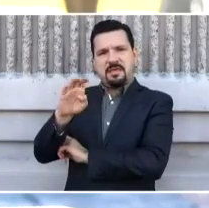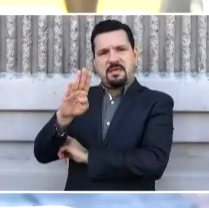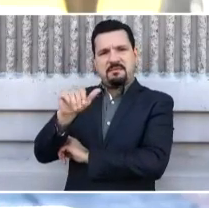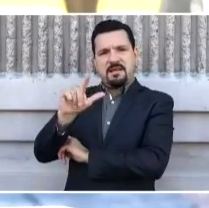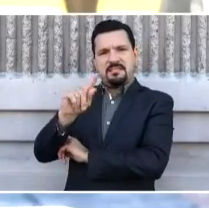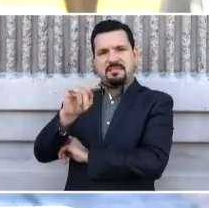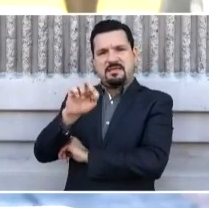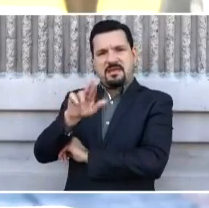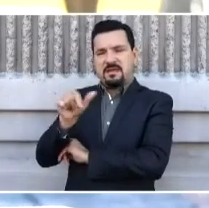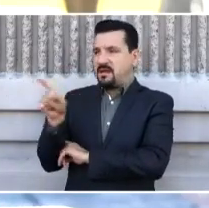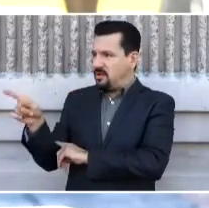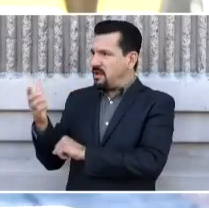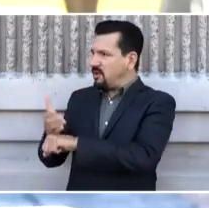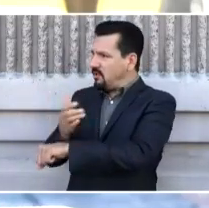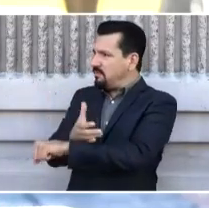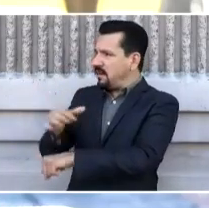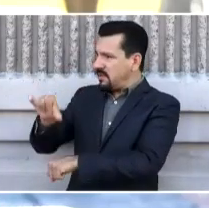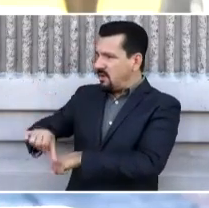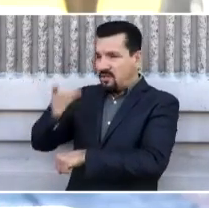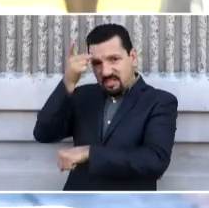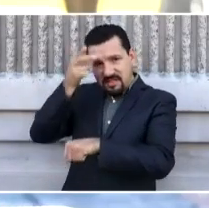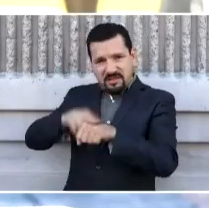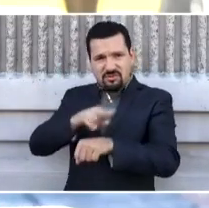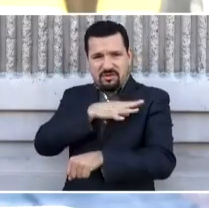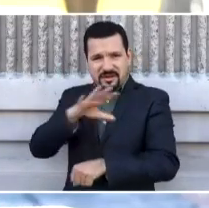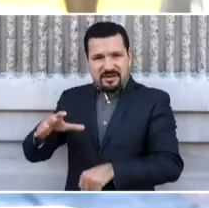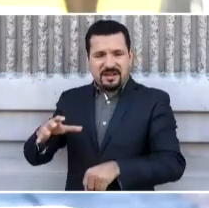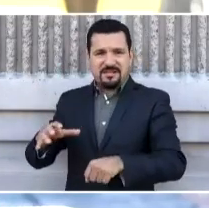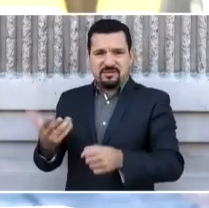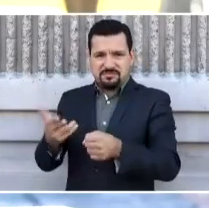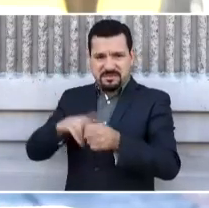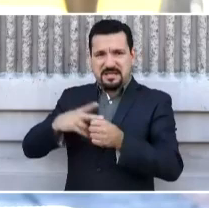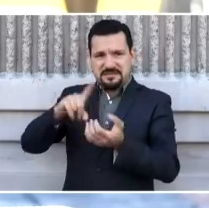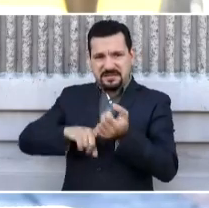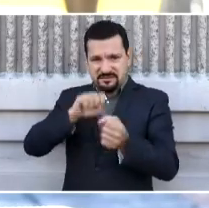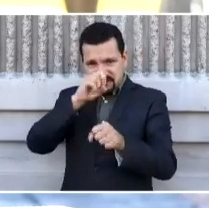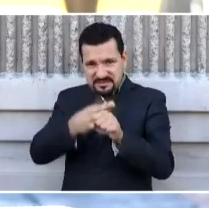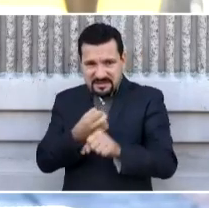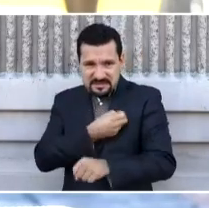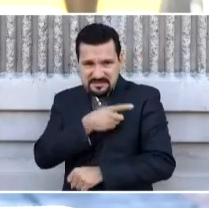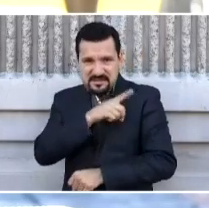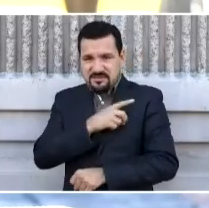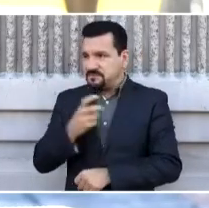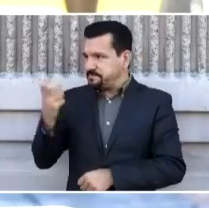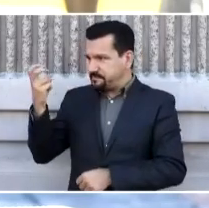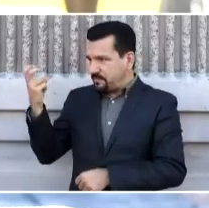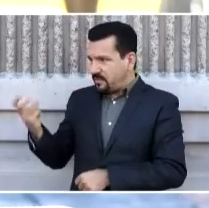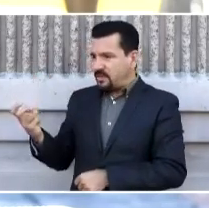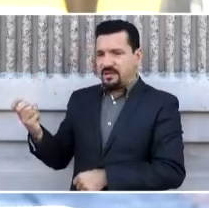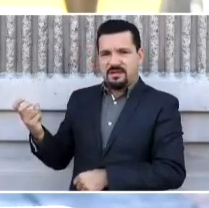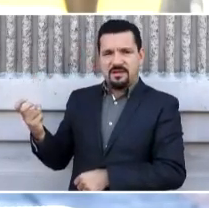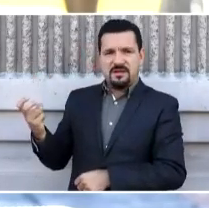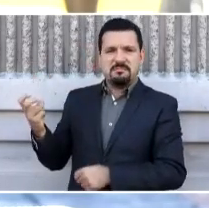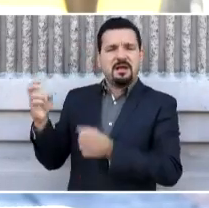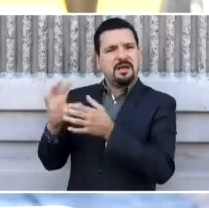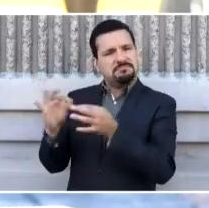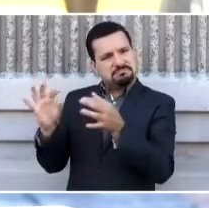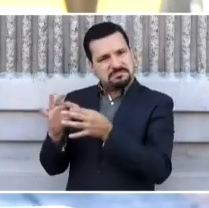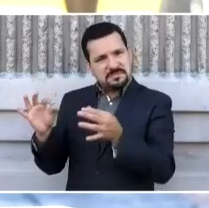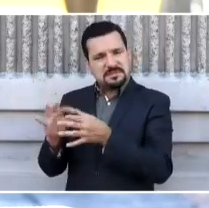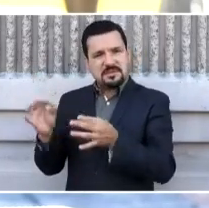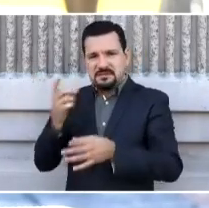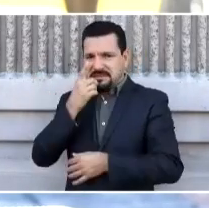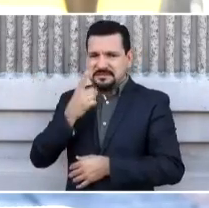hoy nos acompaña. Él es el director general de hospitales en la Secretaría de Salud. para que nos exponga, nos